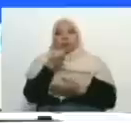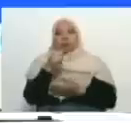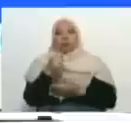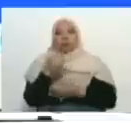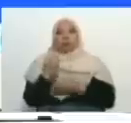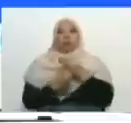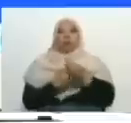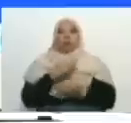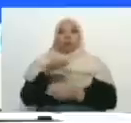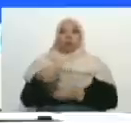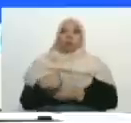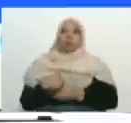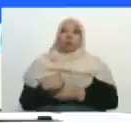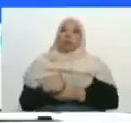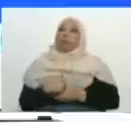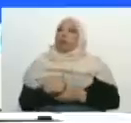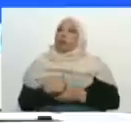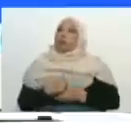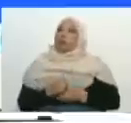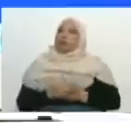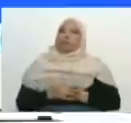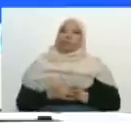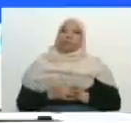manera de buena fe,